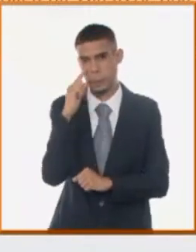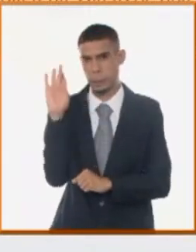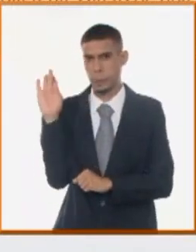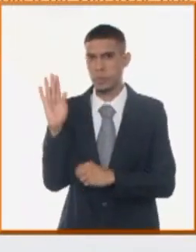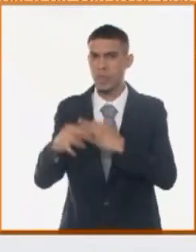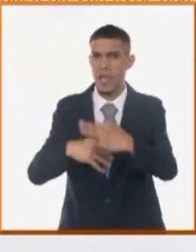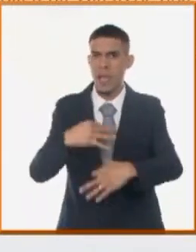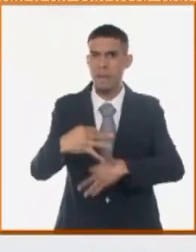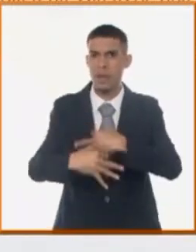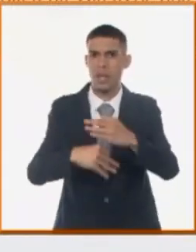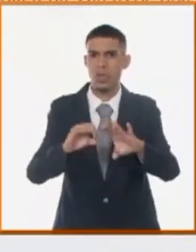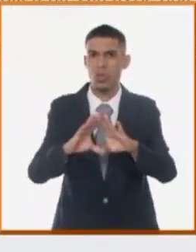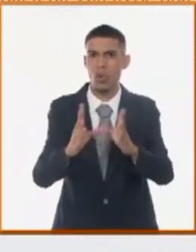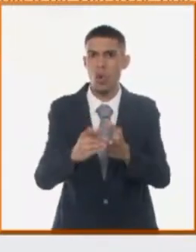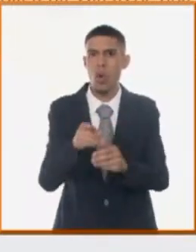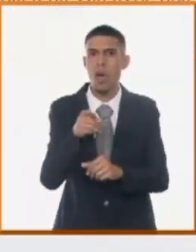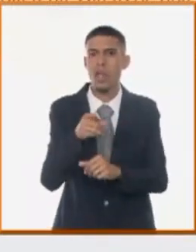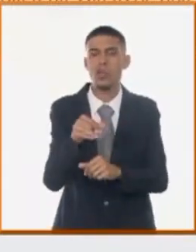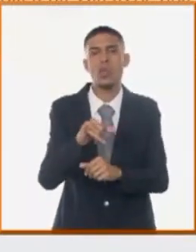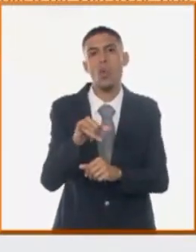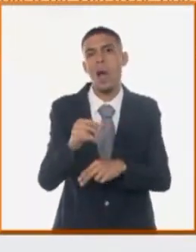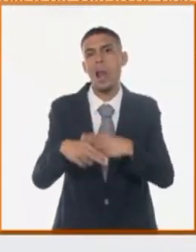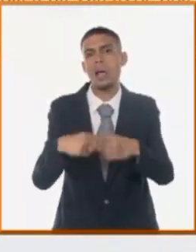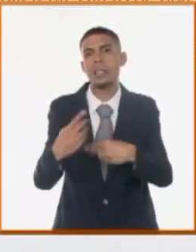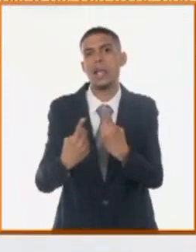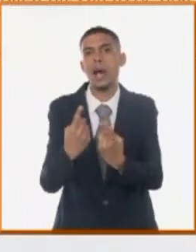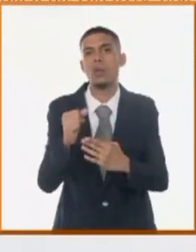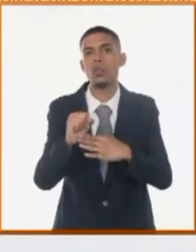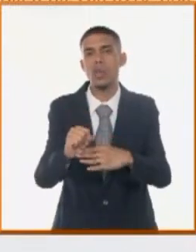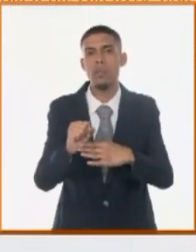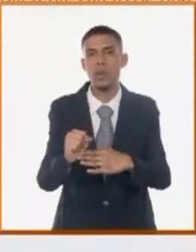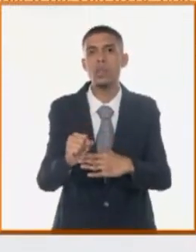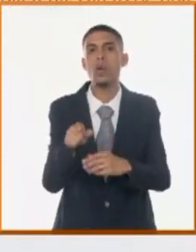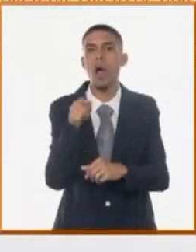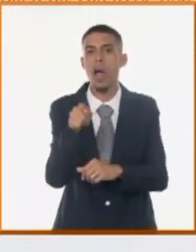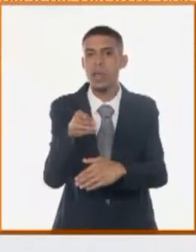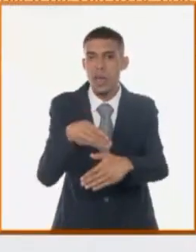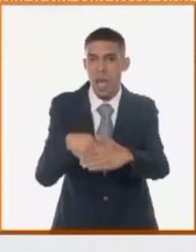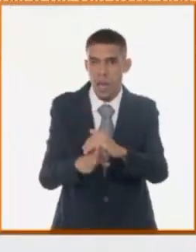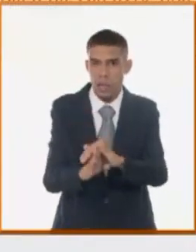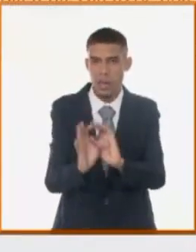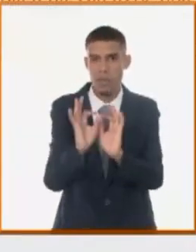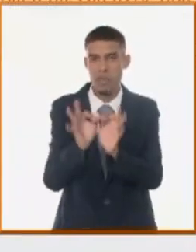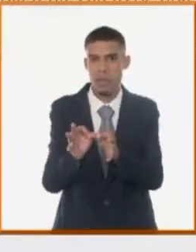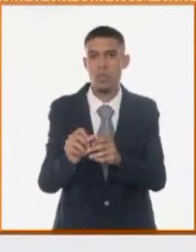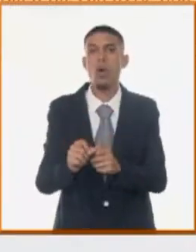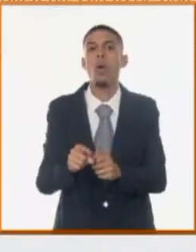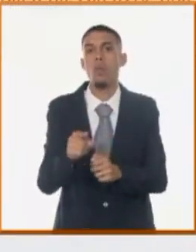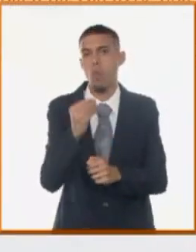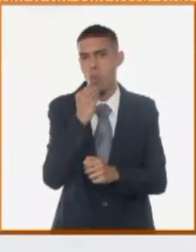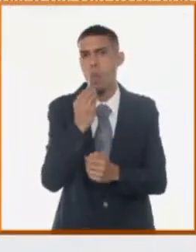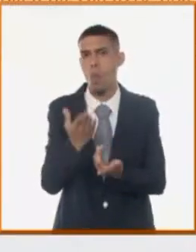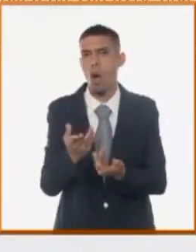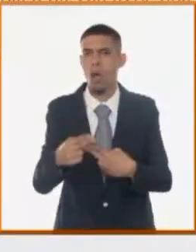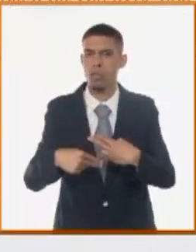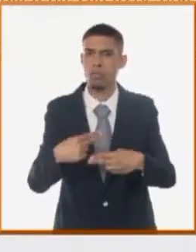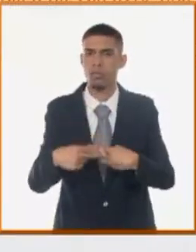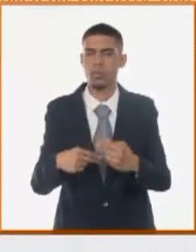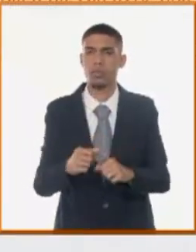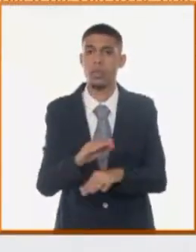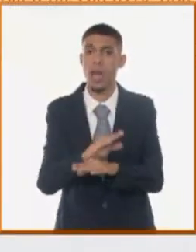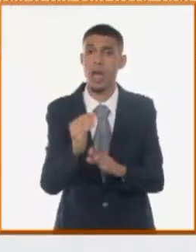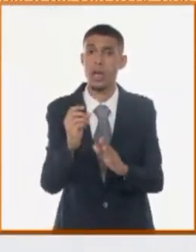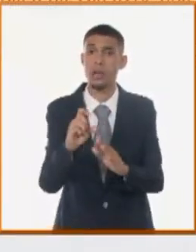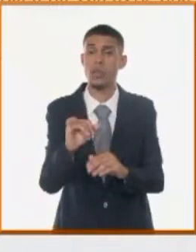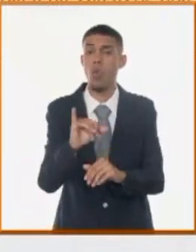gestión empresarial integral de cualquier entidad en el territorio nacional. Es decir, hicimos la localización y logramos la certificación por los